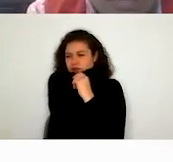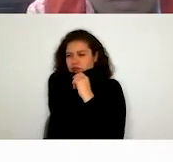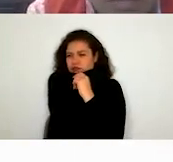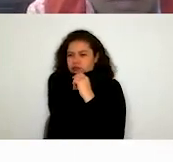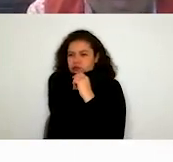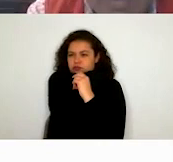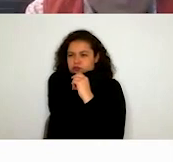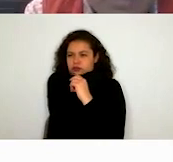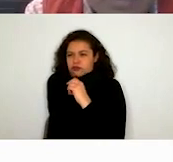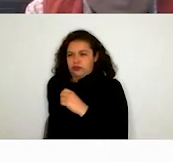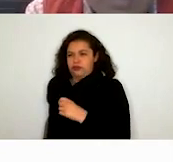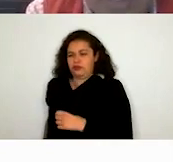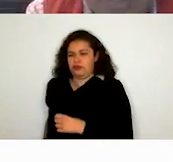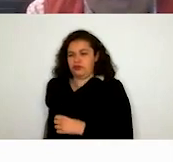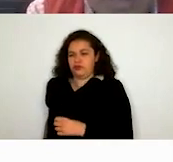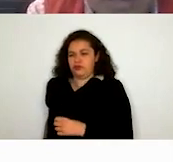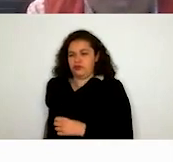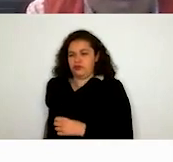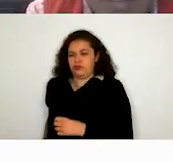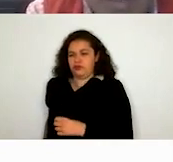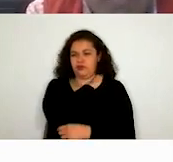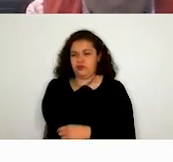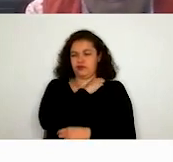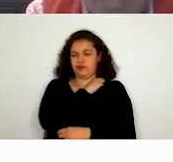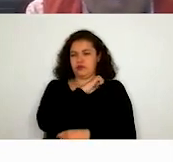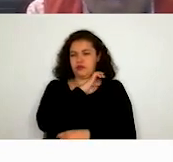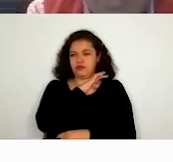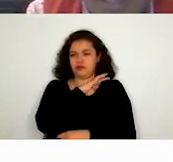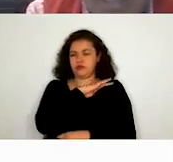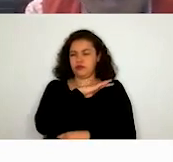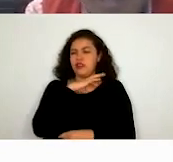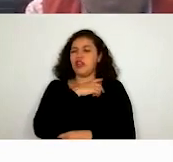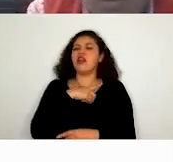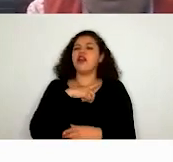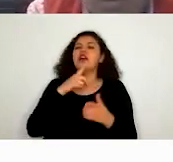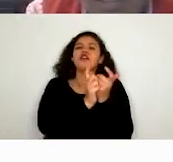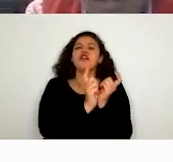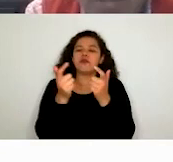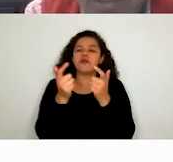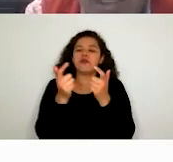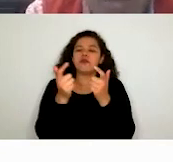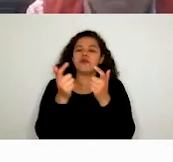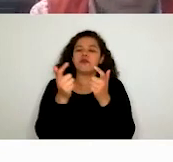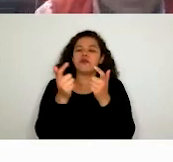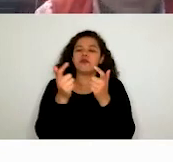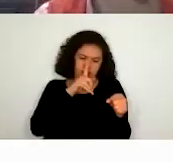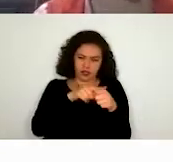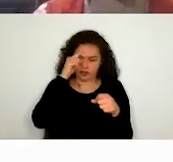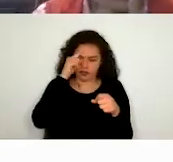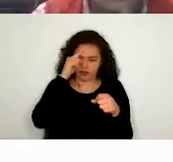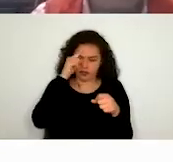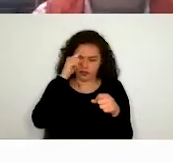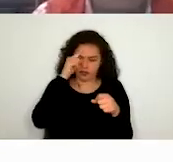Y nos comentan que se deberán conformar las siguientes brigadas con los colores distintivos para cada una